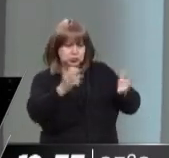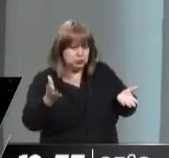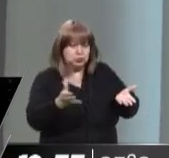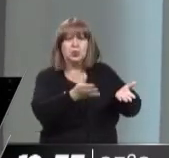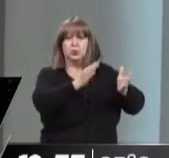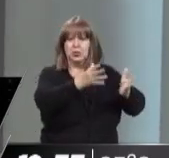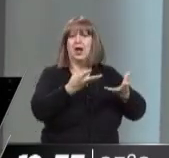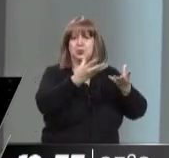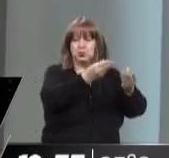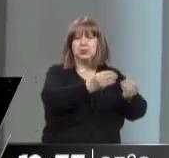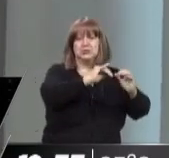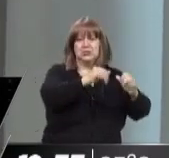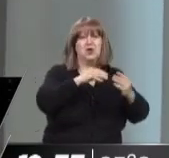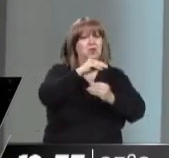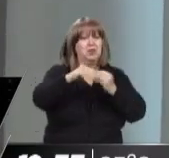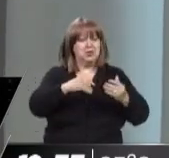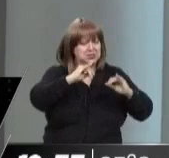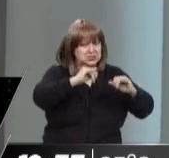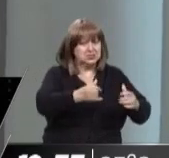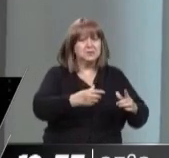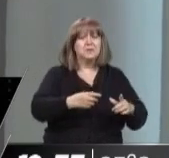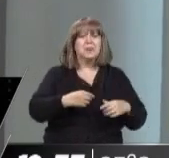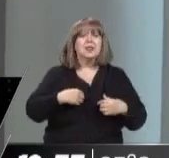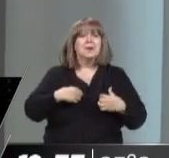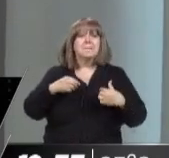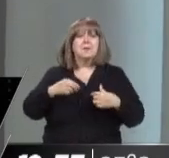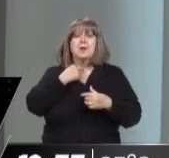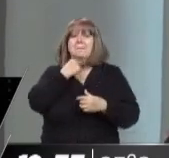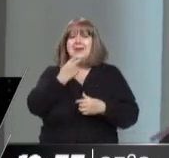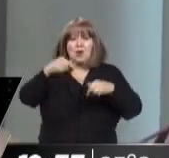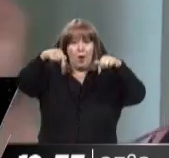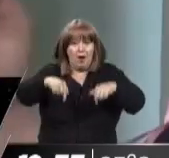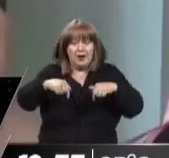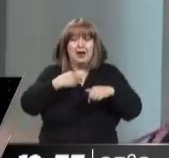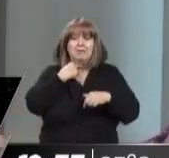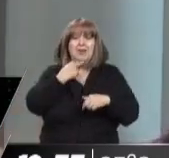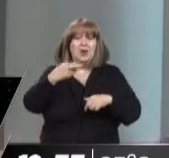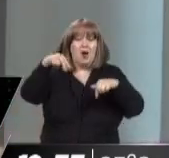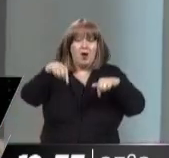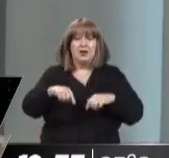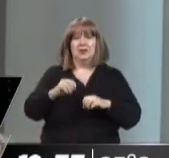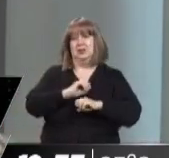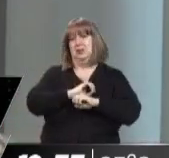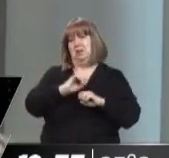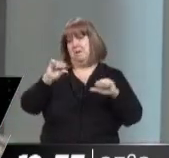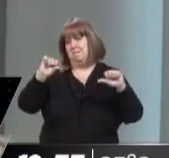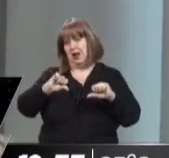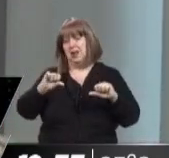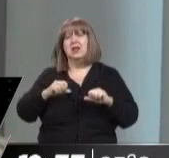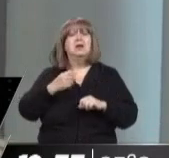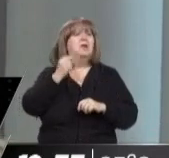se lo ayudó y hoy mi hijo realmente no está bien Qué edad tiene su hijo va a cumplir